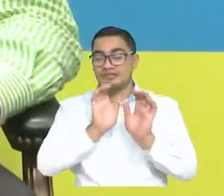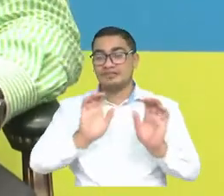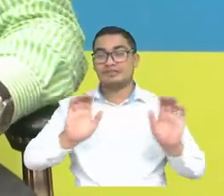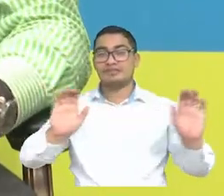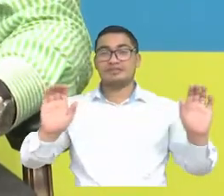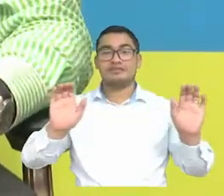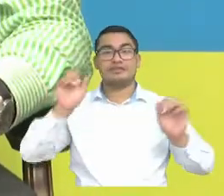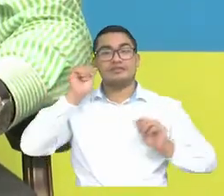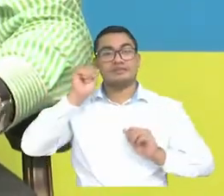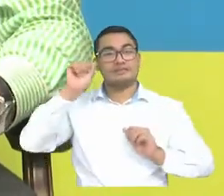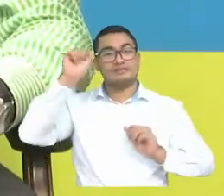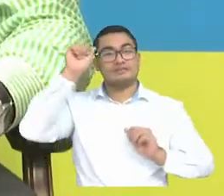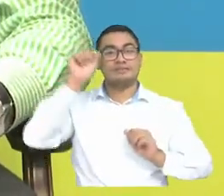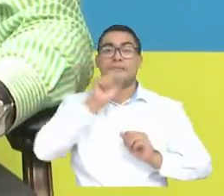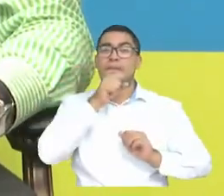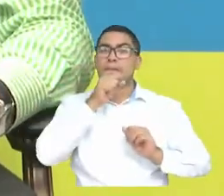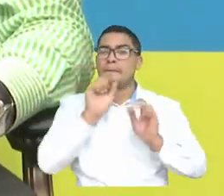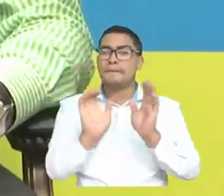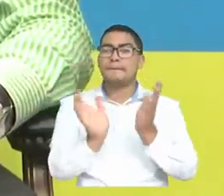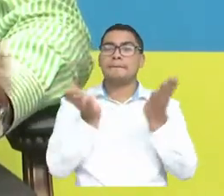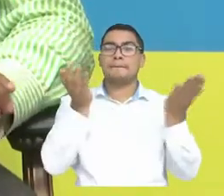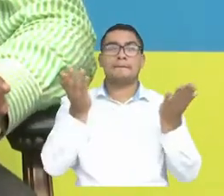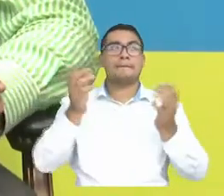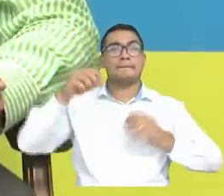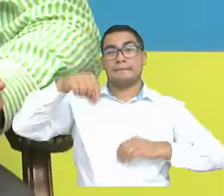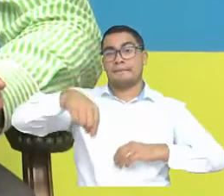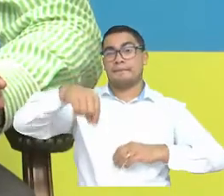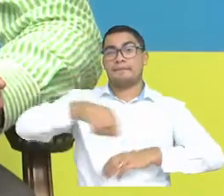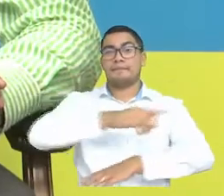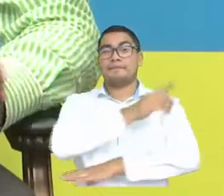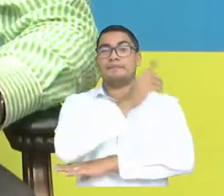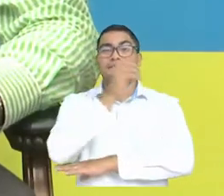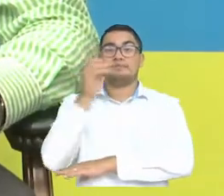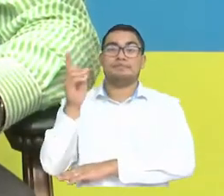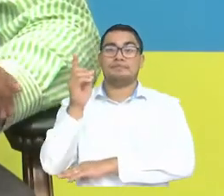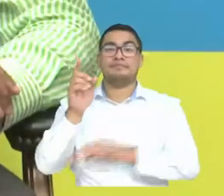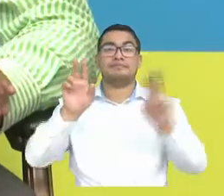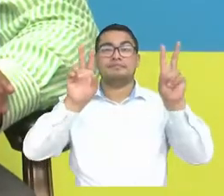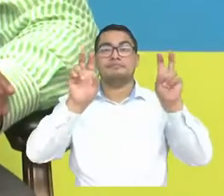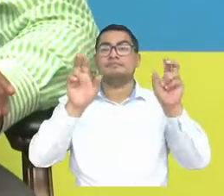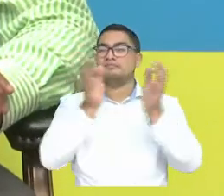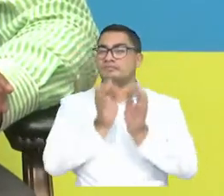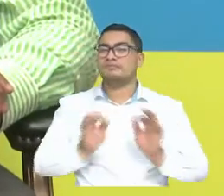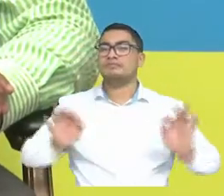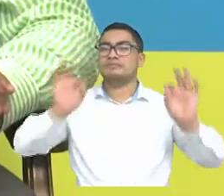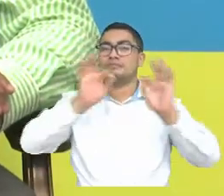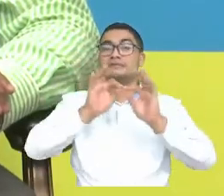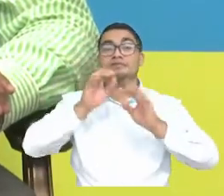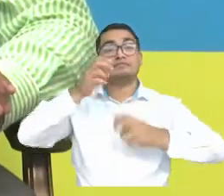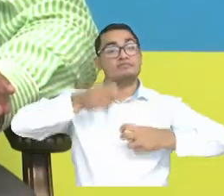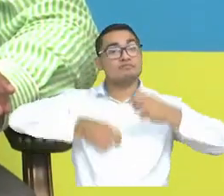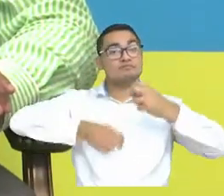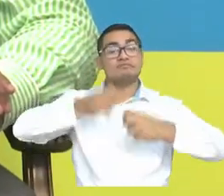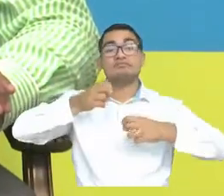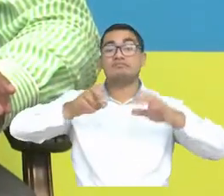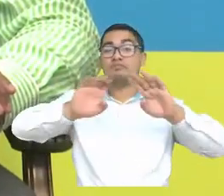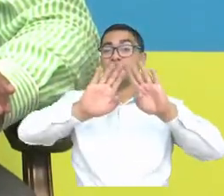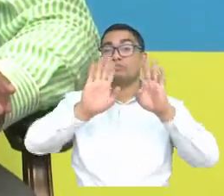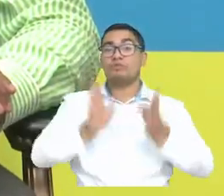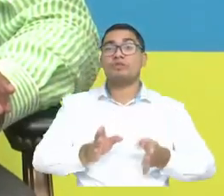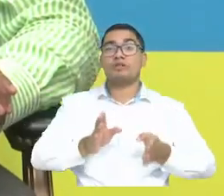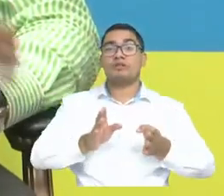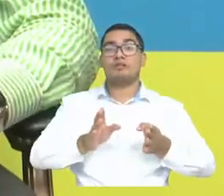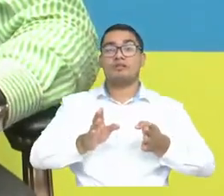a los adultos y a los adultos mayores. El día de hoy vamos a estar hablando exclusivamente un tema que afecta a las mujeres, porque vamos a hablar del